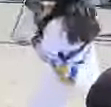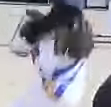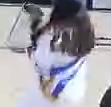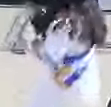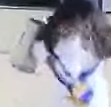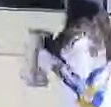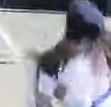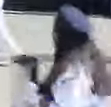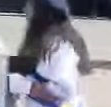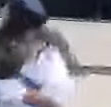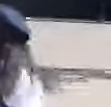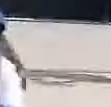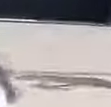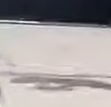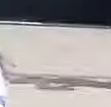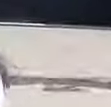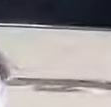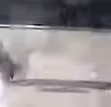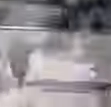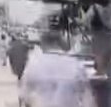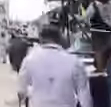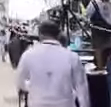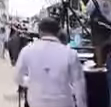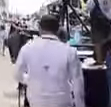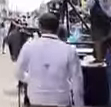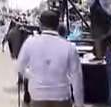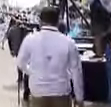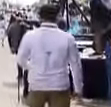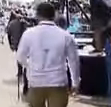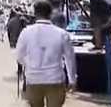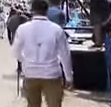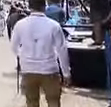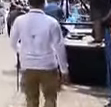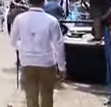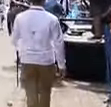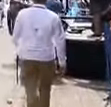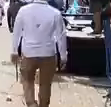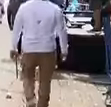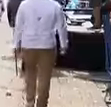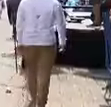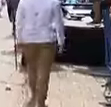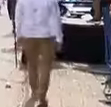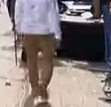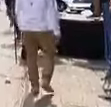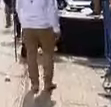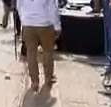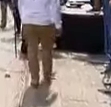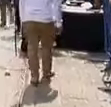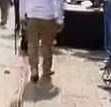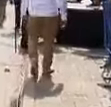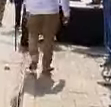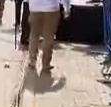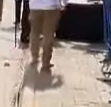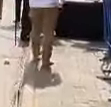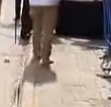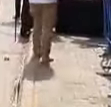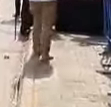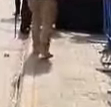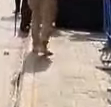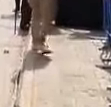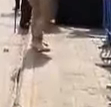Comandante de banda desde sus inicios ha sido Cindy Urizar, El nombre de la banda es Latin